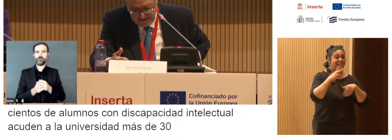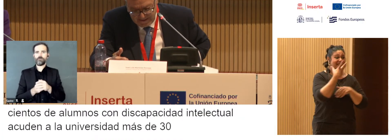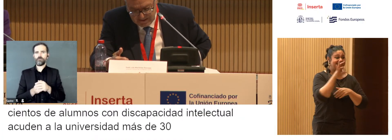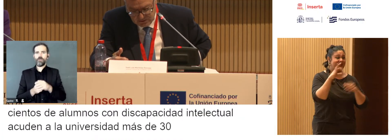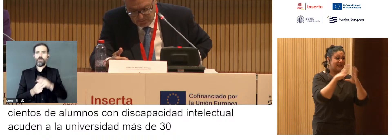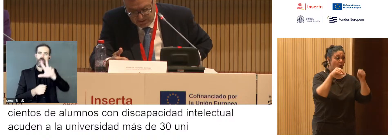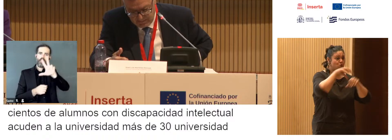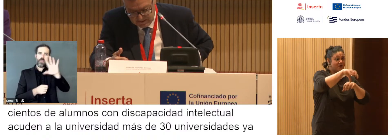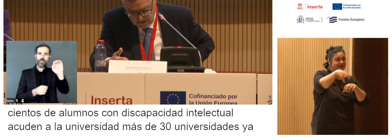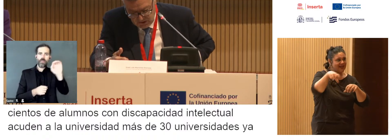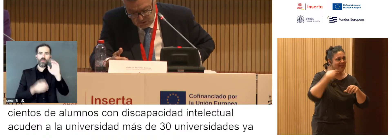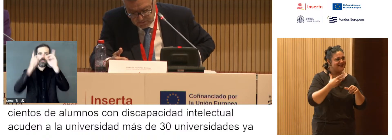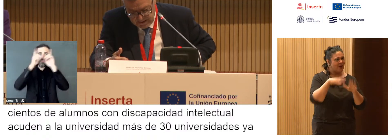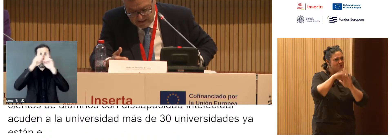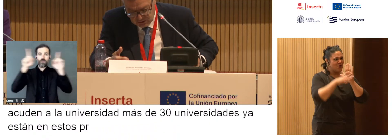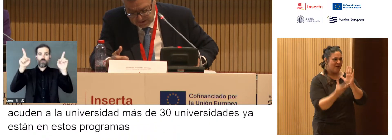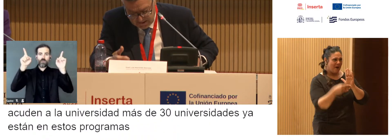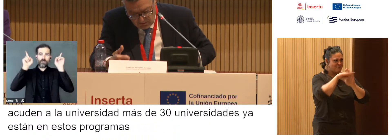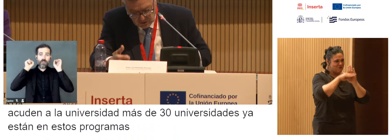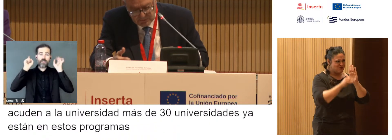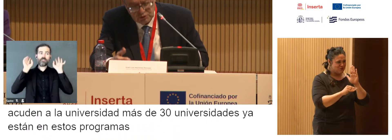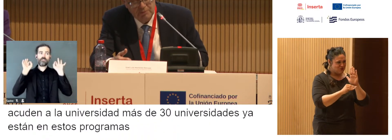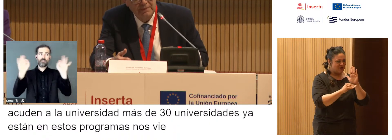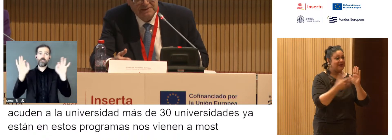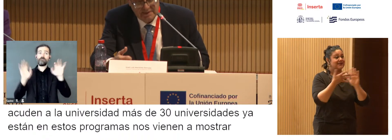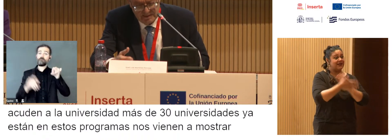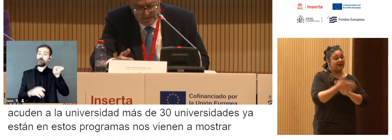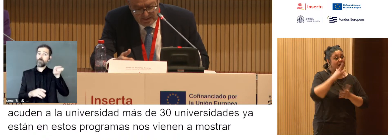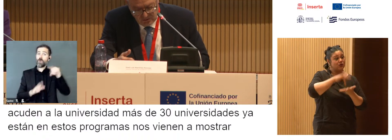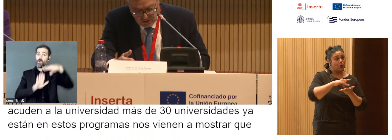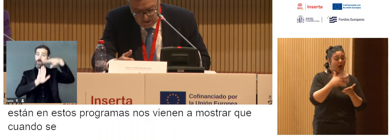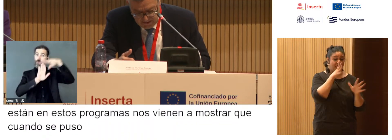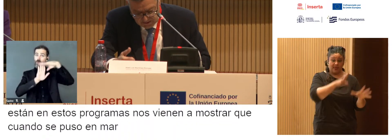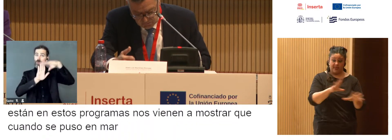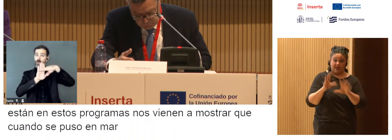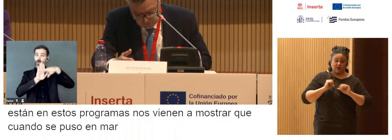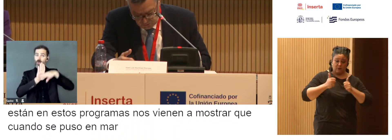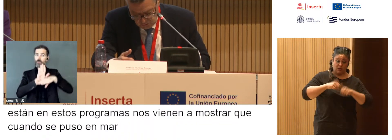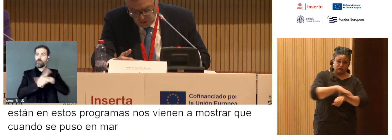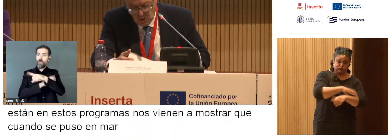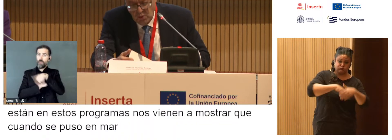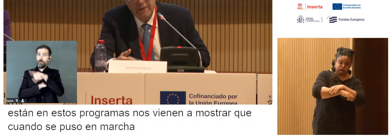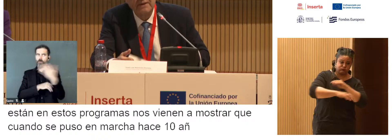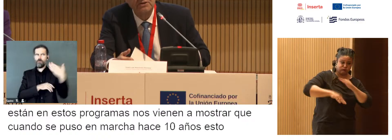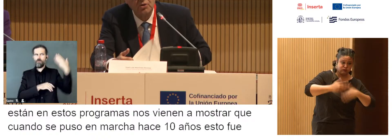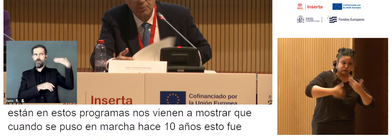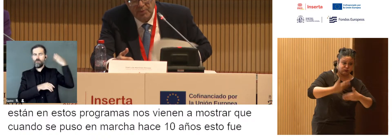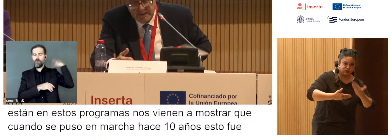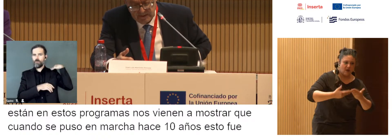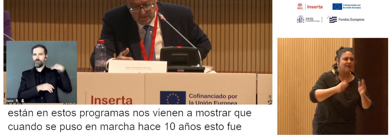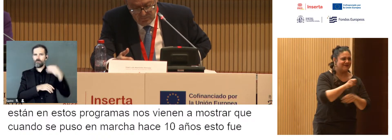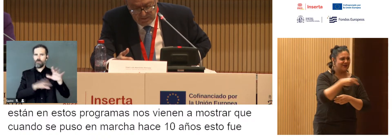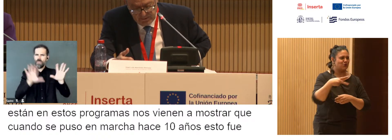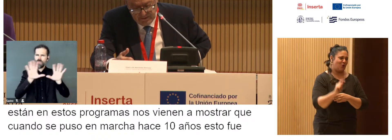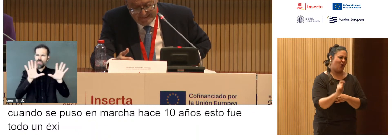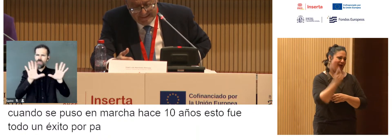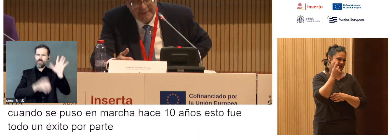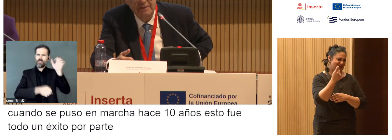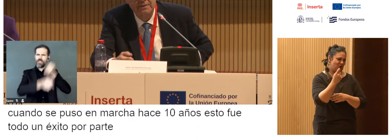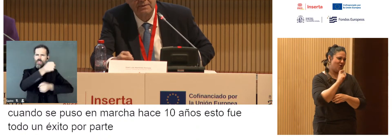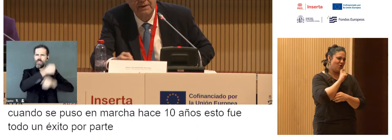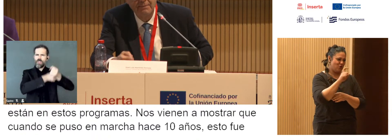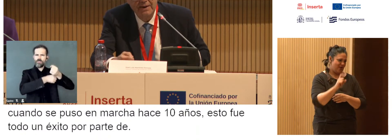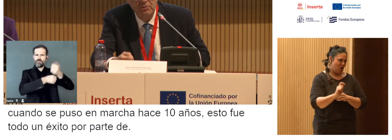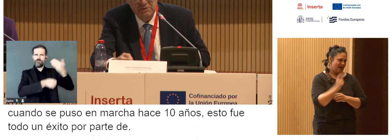están en estos programas, nos vienen a mostrar que cuando se puso en marcha hace 10 años, esto fue todo un éxito por parte de Fundación y